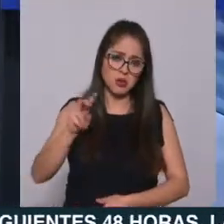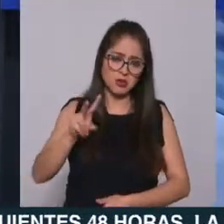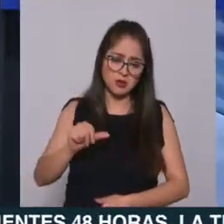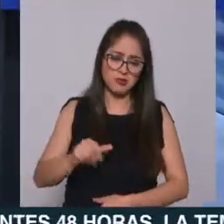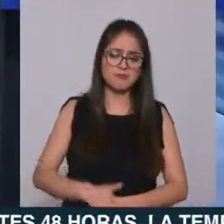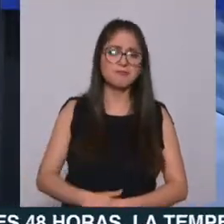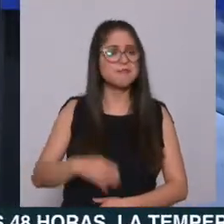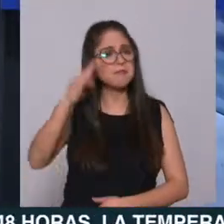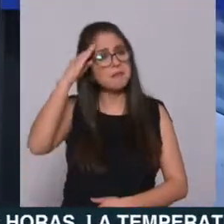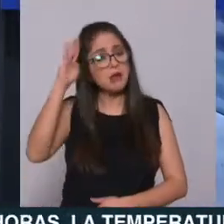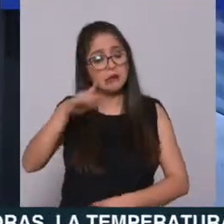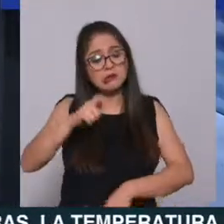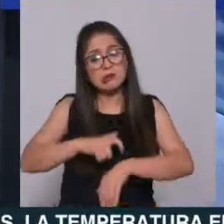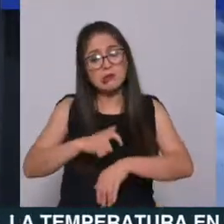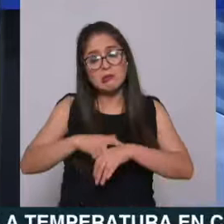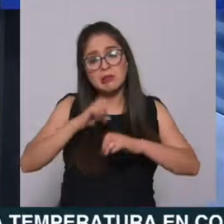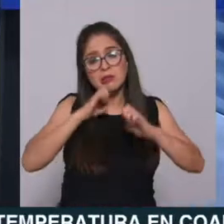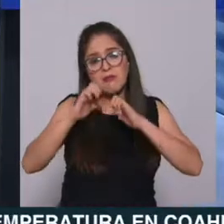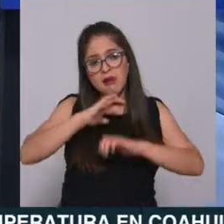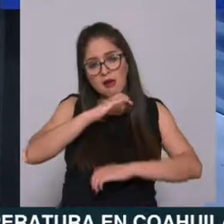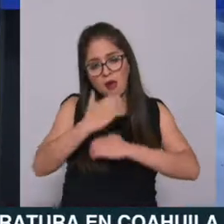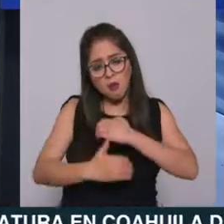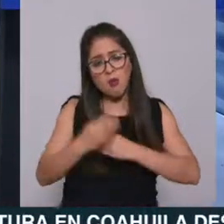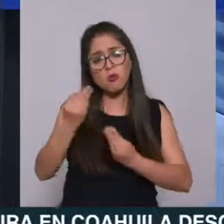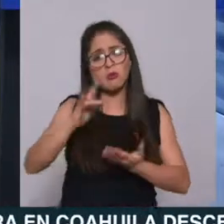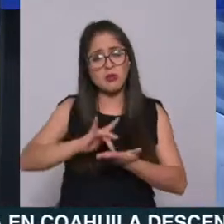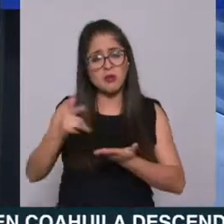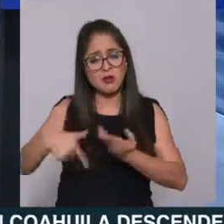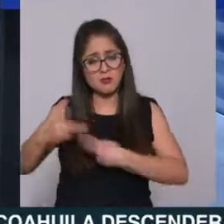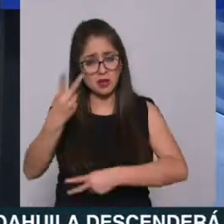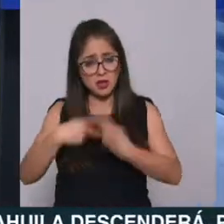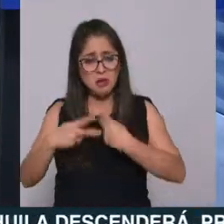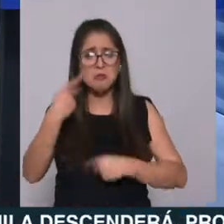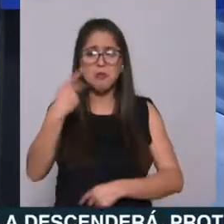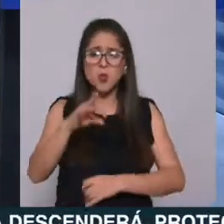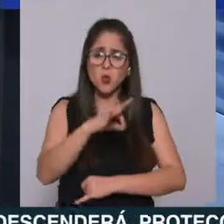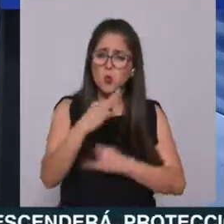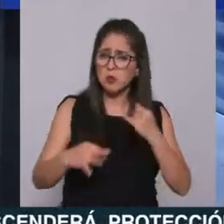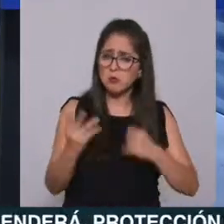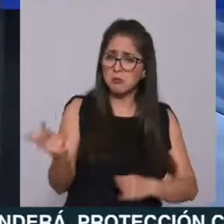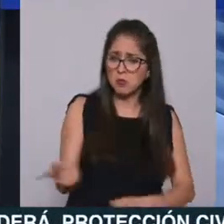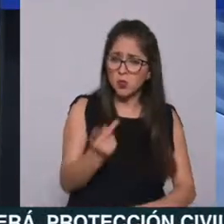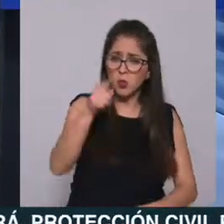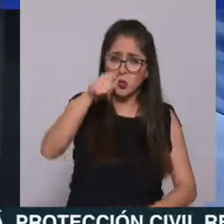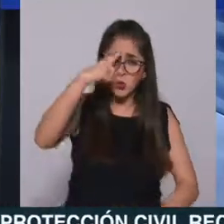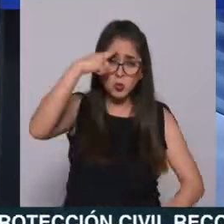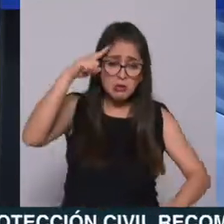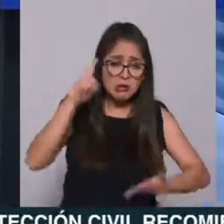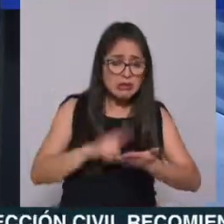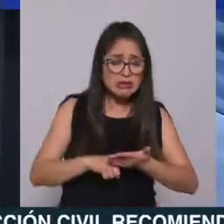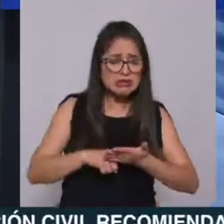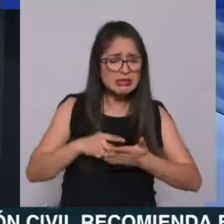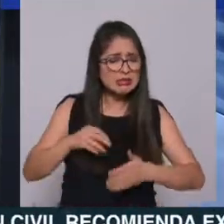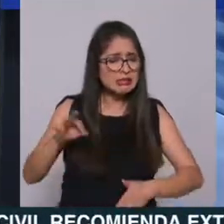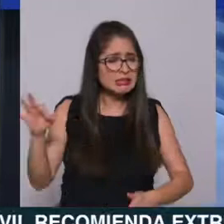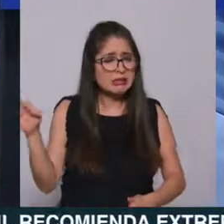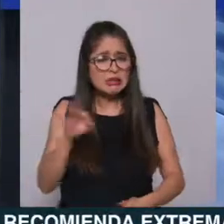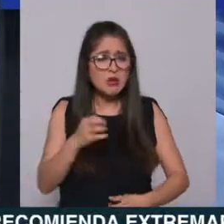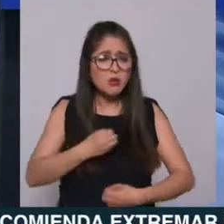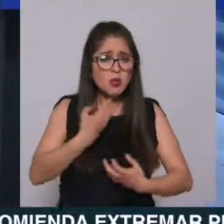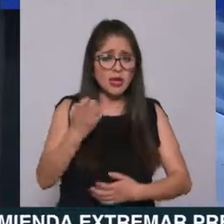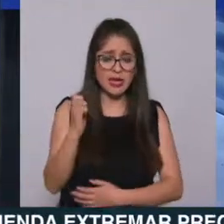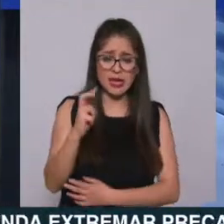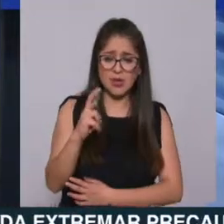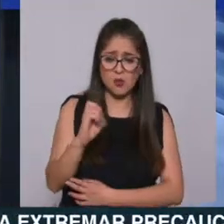el tiempo, muchísimas gracias por acompañarnos, y rápidamente, ¿usted considera que sería pues muy arriesgado decir que Evo